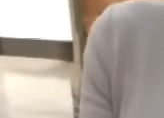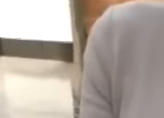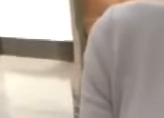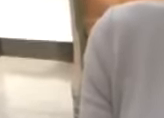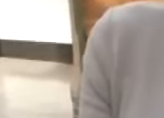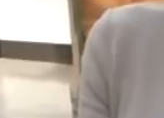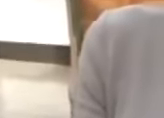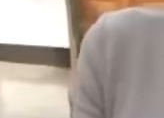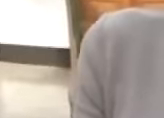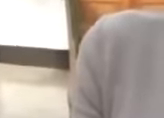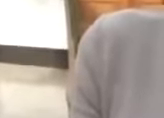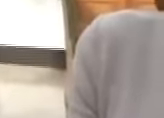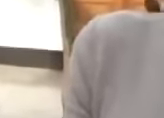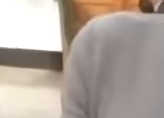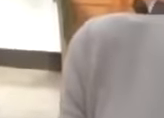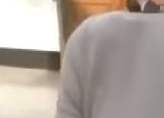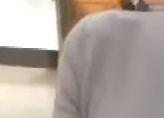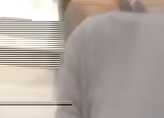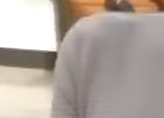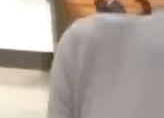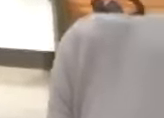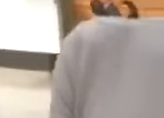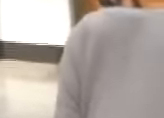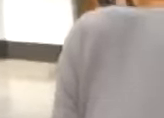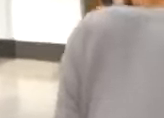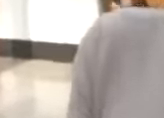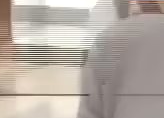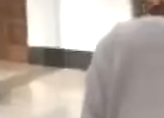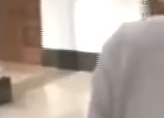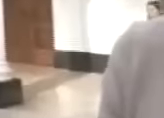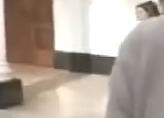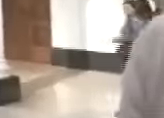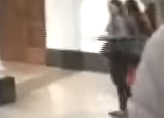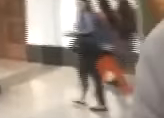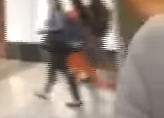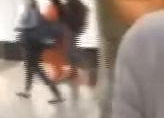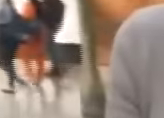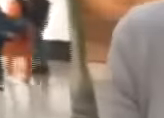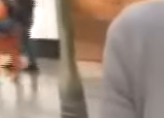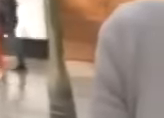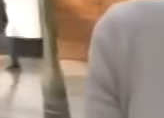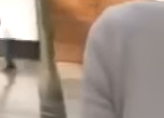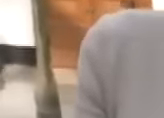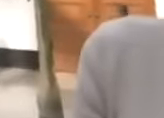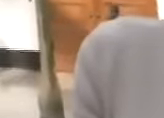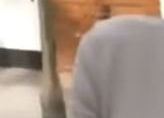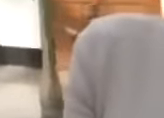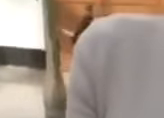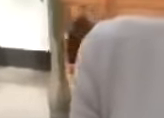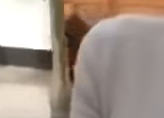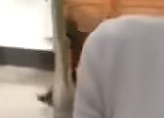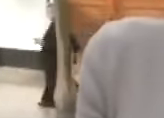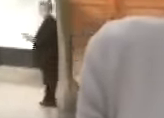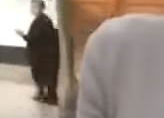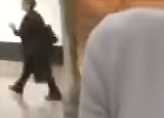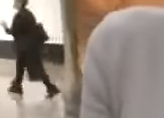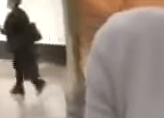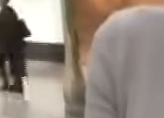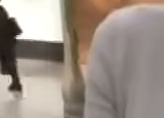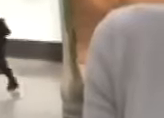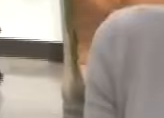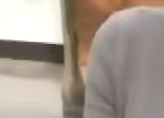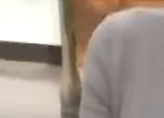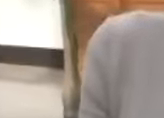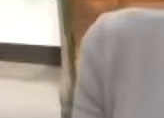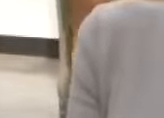aspecto. La respuesta que le estamos dando como pueblo, como nación soberana e independiente, es que vamos a seguir creciendo en la